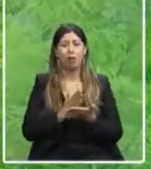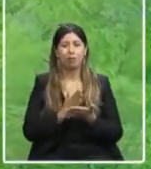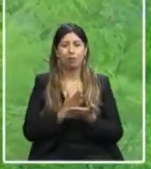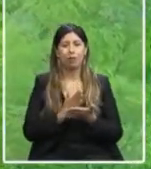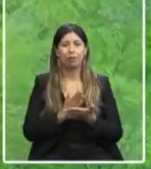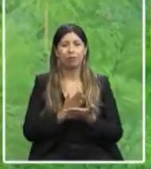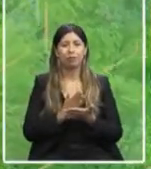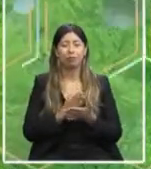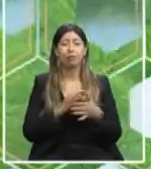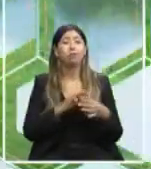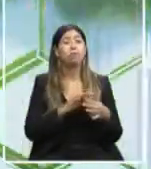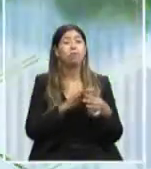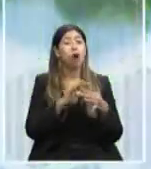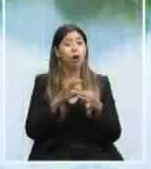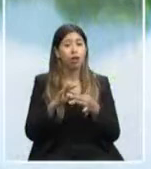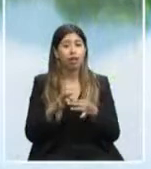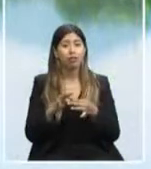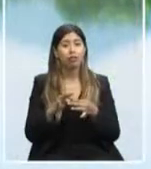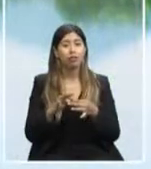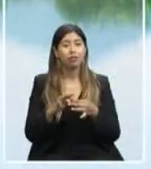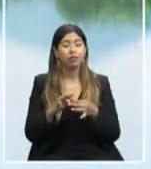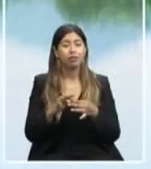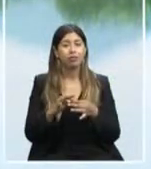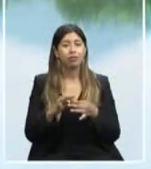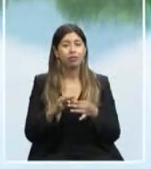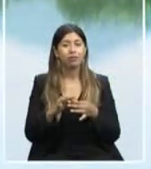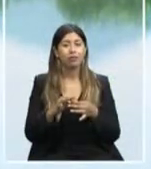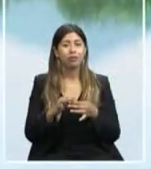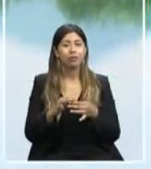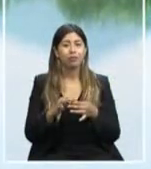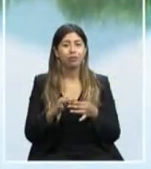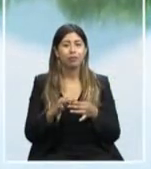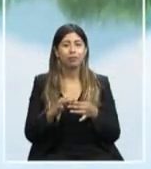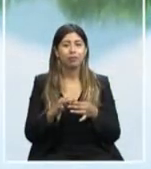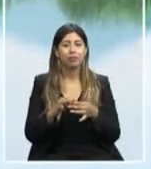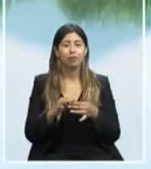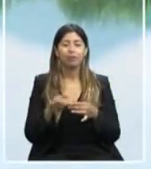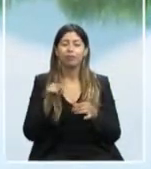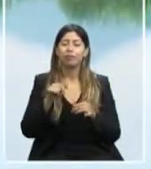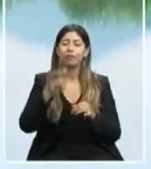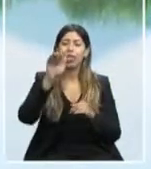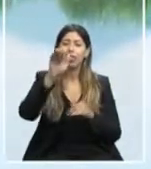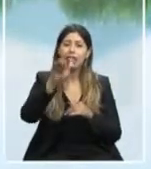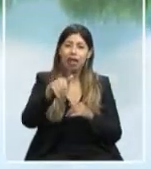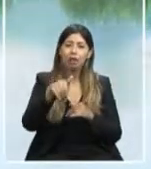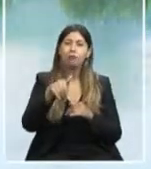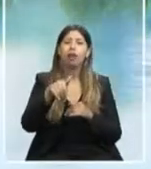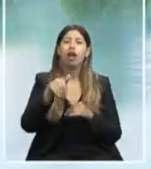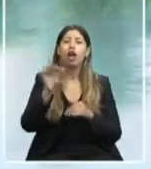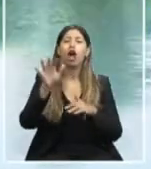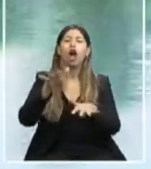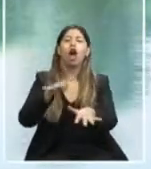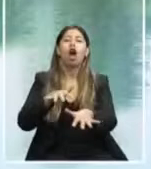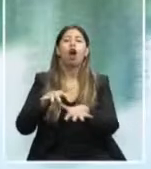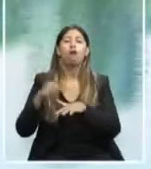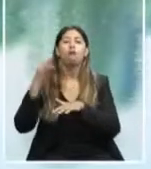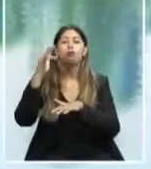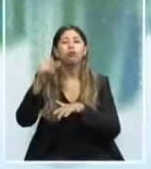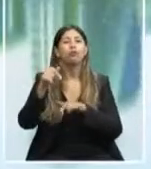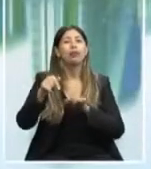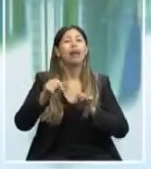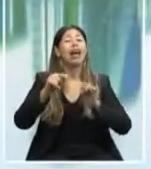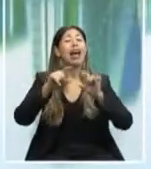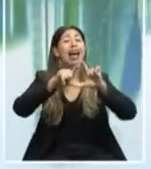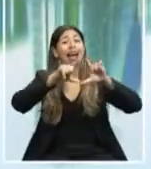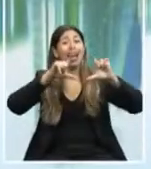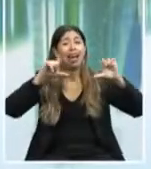por eso es que en este llamado del Congreso Futuro a aprender a